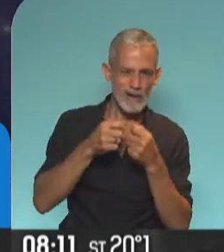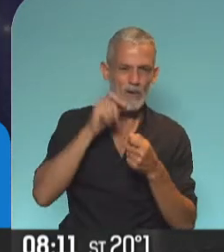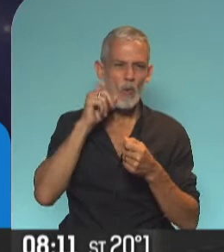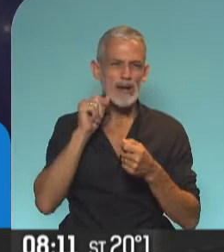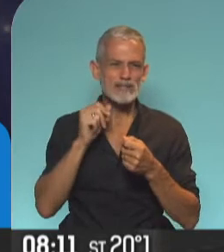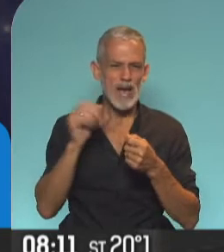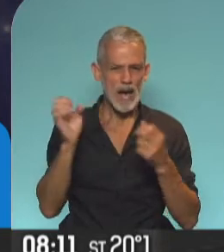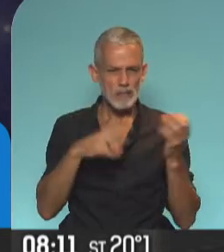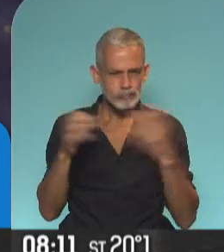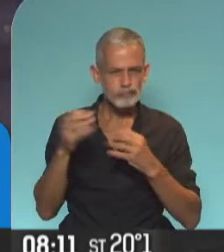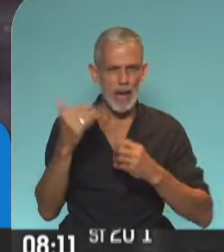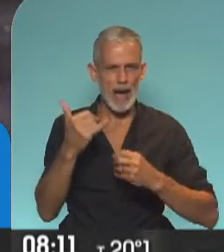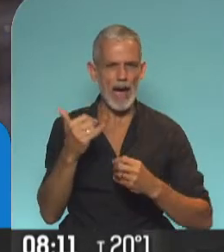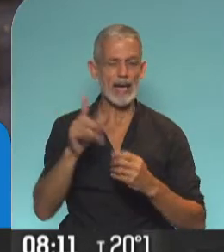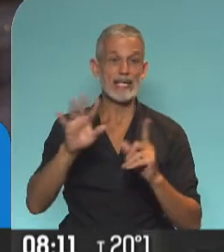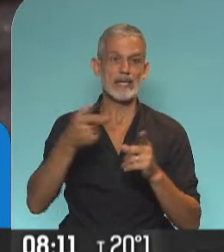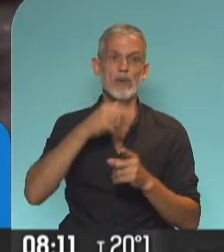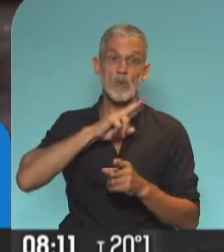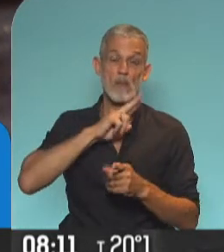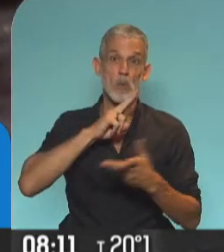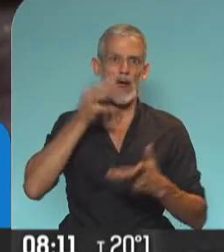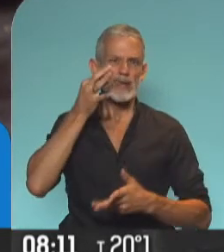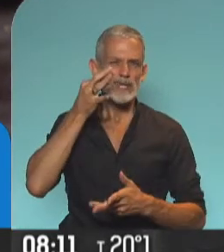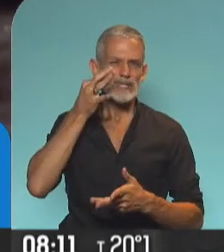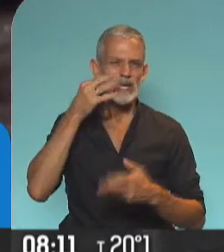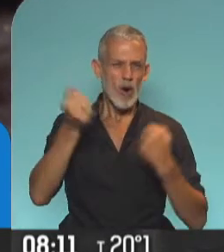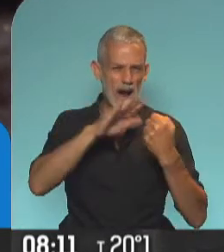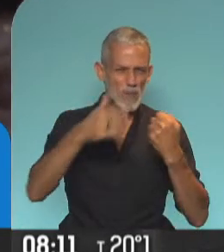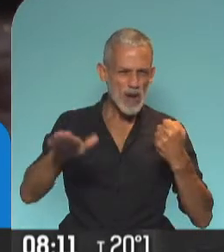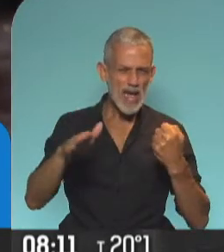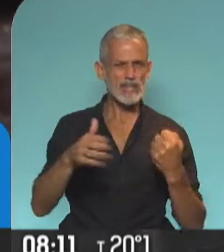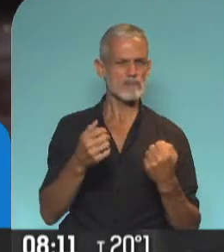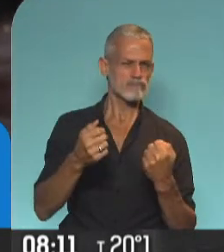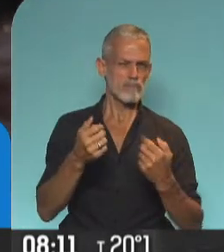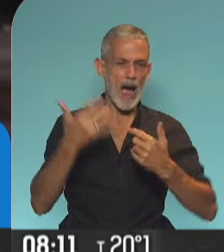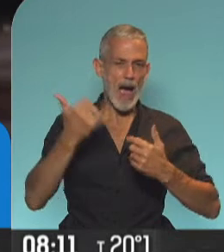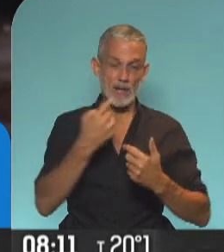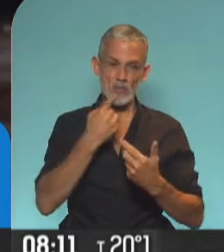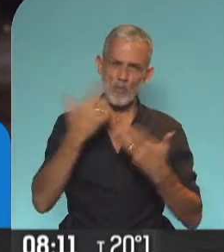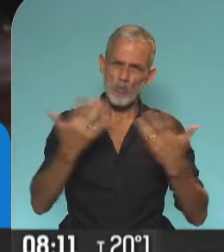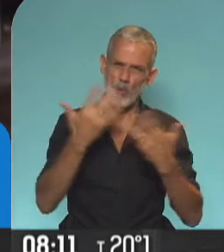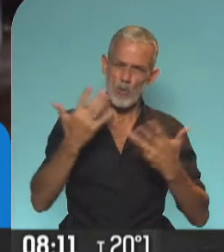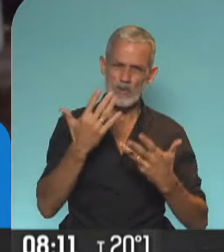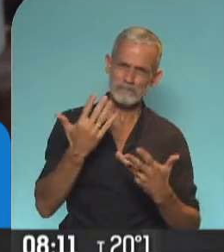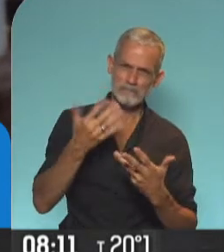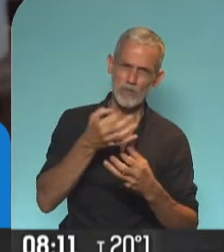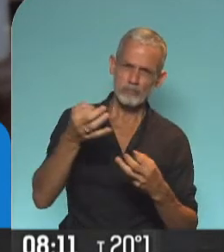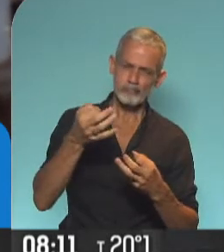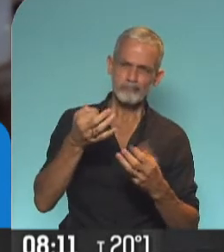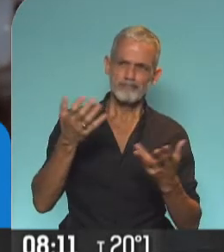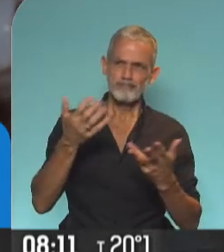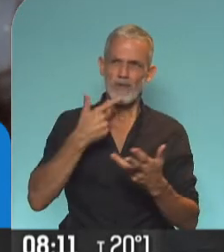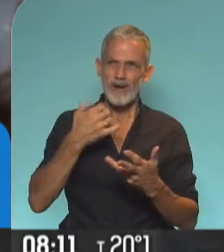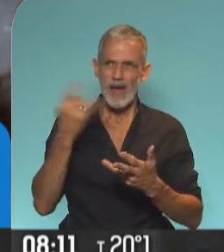WhatsApp, apareció también una mujer, una testigo en una camioneta, también dudoso su testimonio o